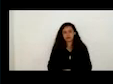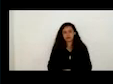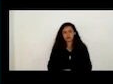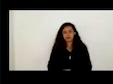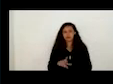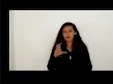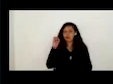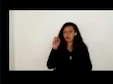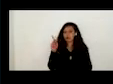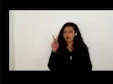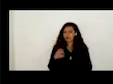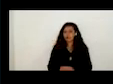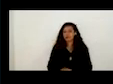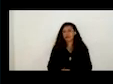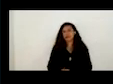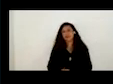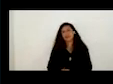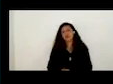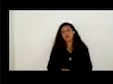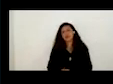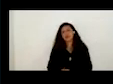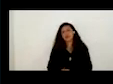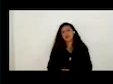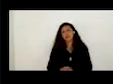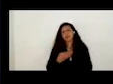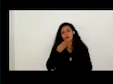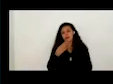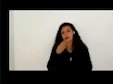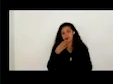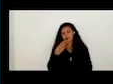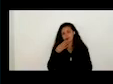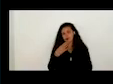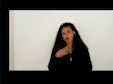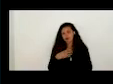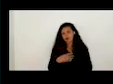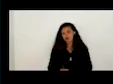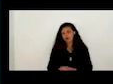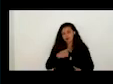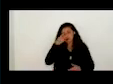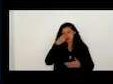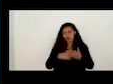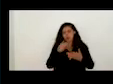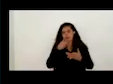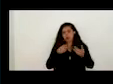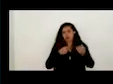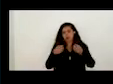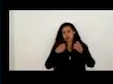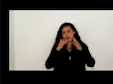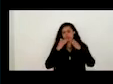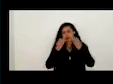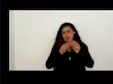Ok. Sí, bastante bien. Creo que también lo han manejado de una manera